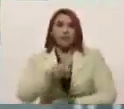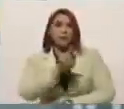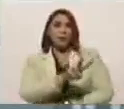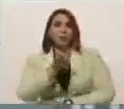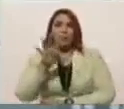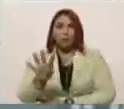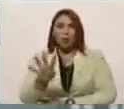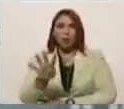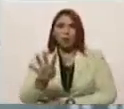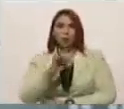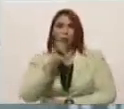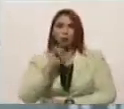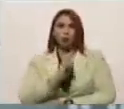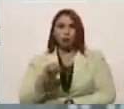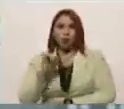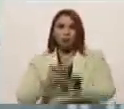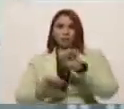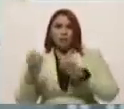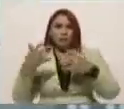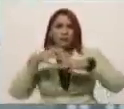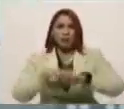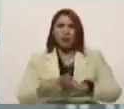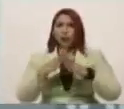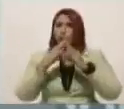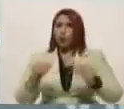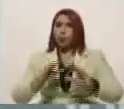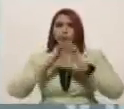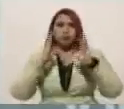24 zonas de defensa integral. Así que todo el